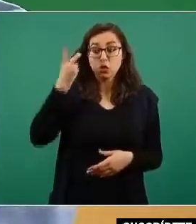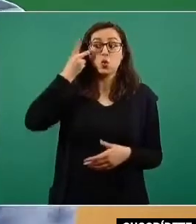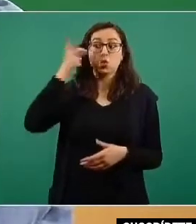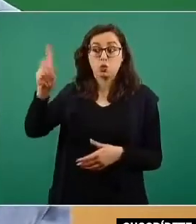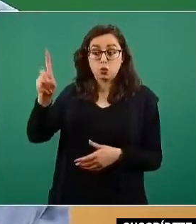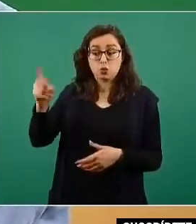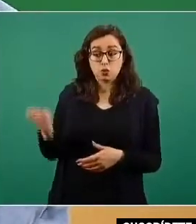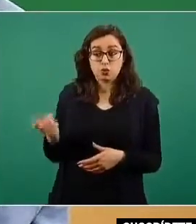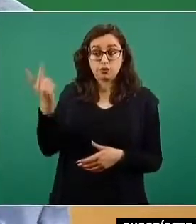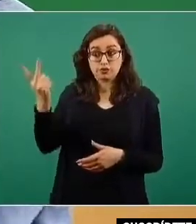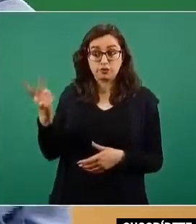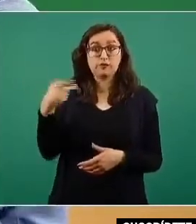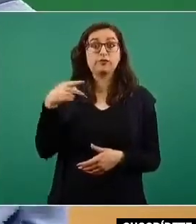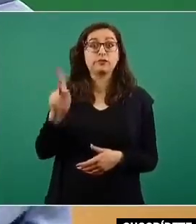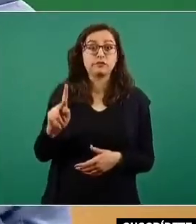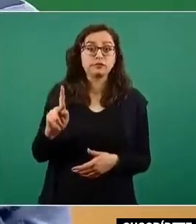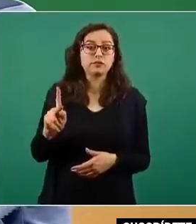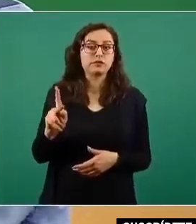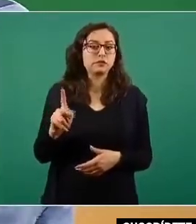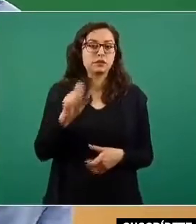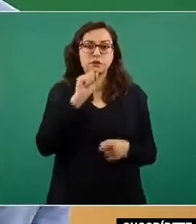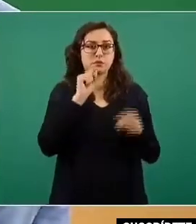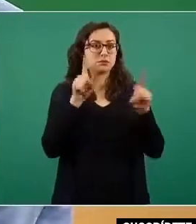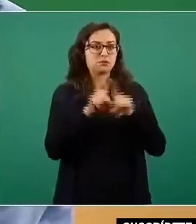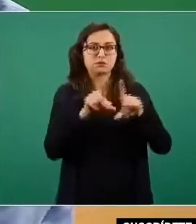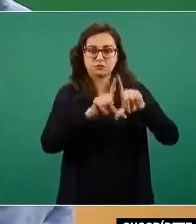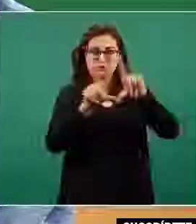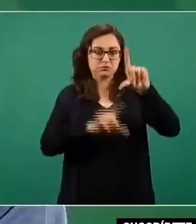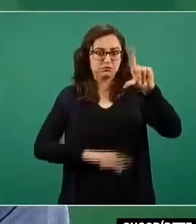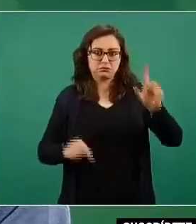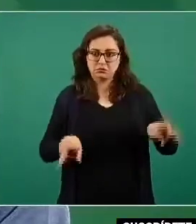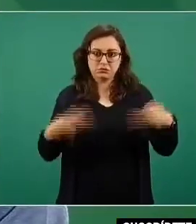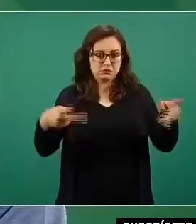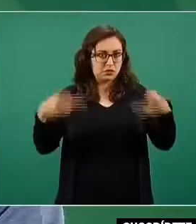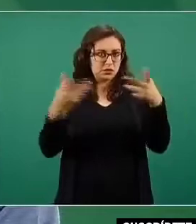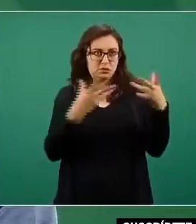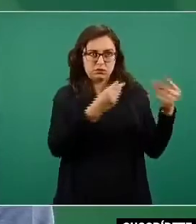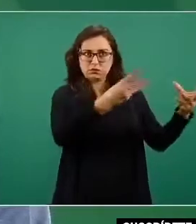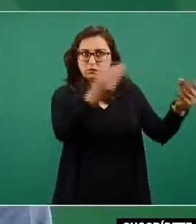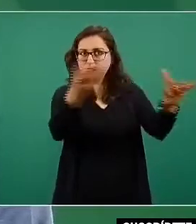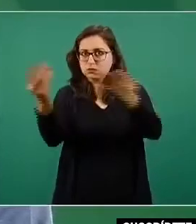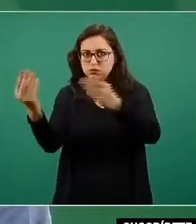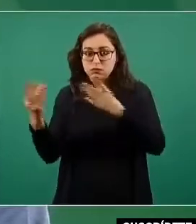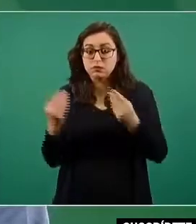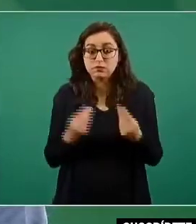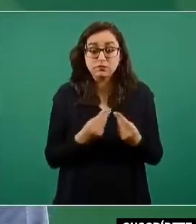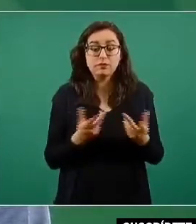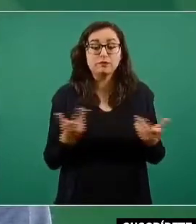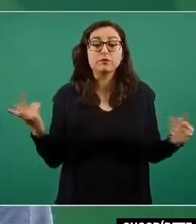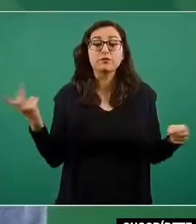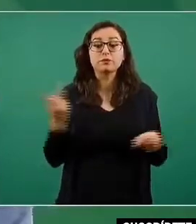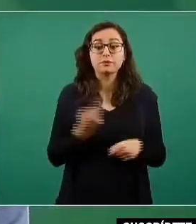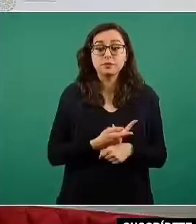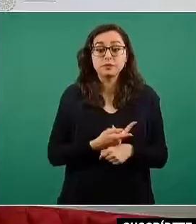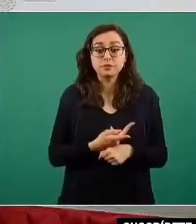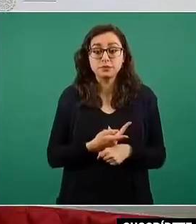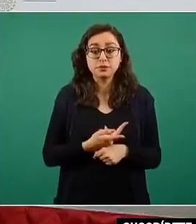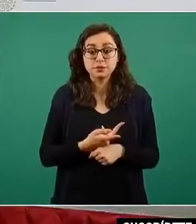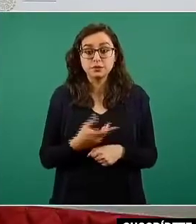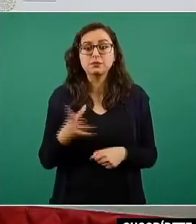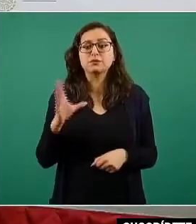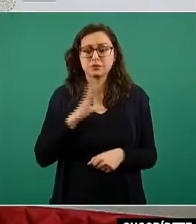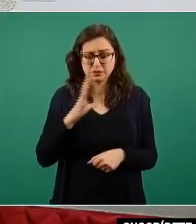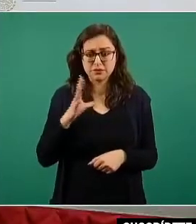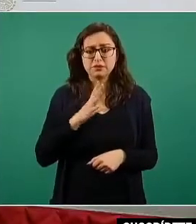son casas comerciales que distribuyen. El factor limitante no es la producción de